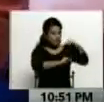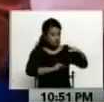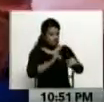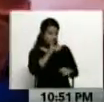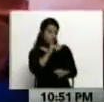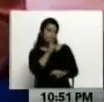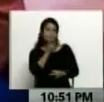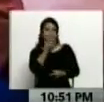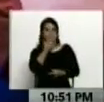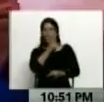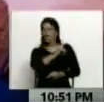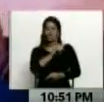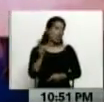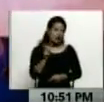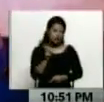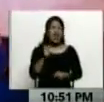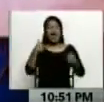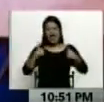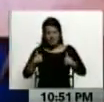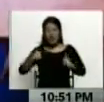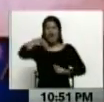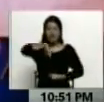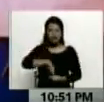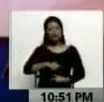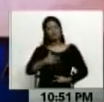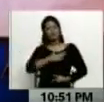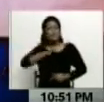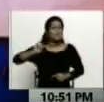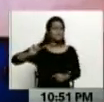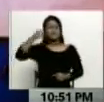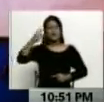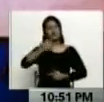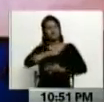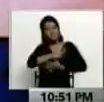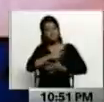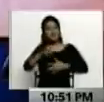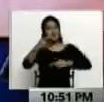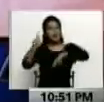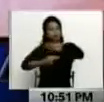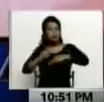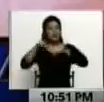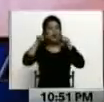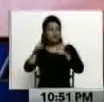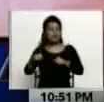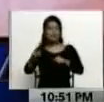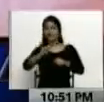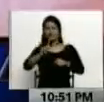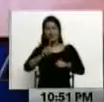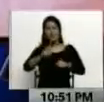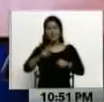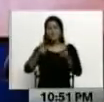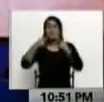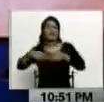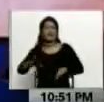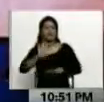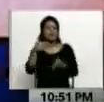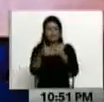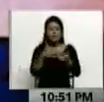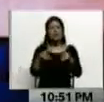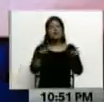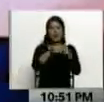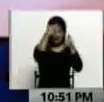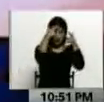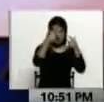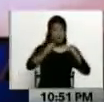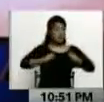Milton friedman para que nos callemos nosotros tenemos un torrente de dignidad de principios revolucionarios estamos convencidos y no tenemos nada que perder